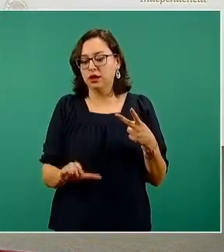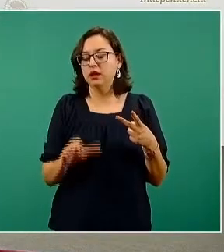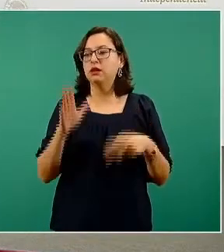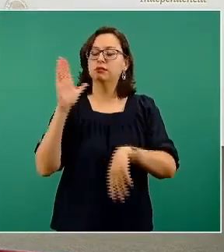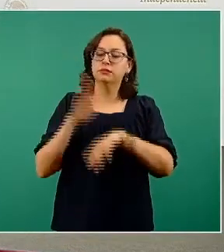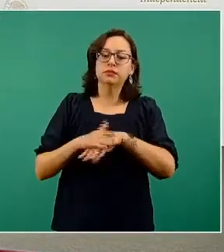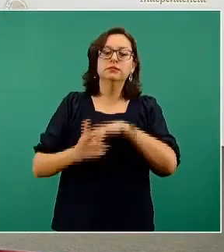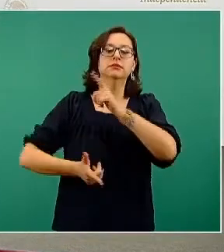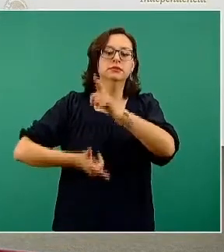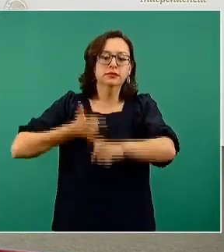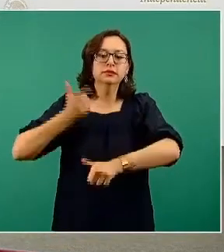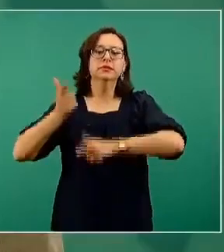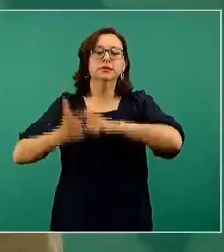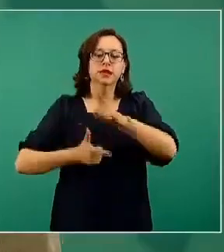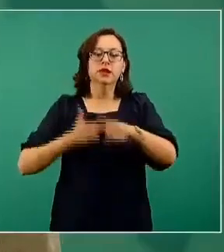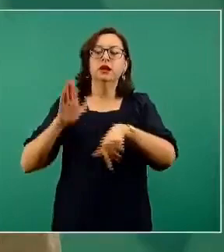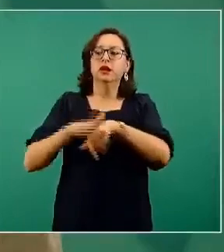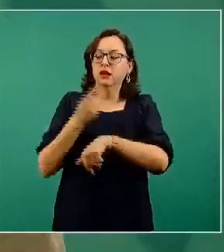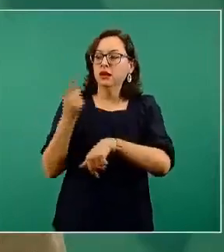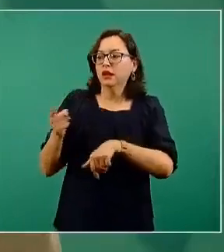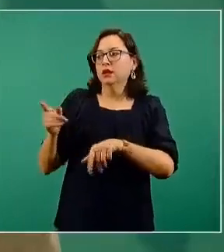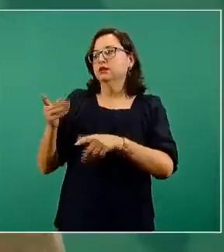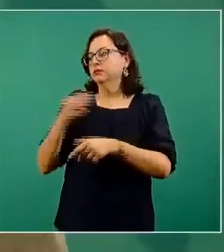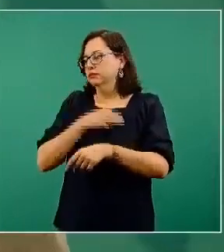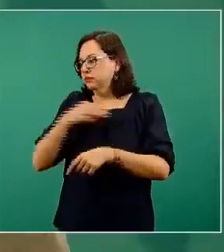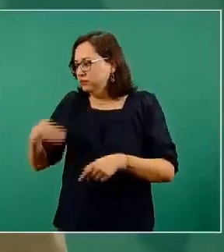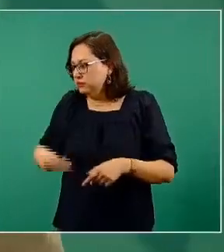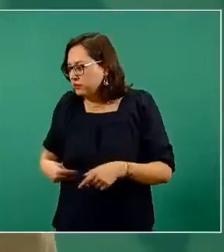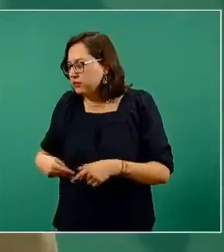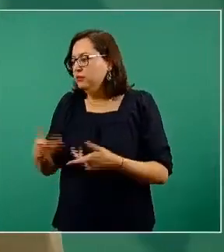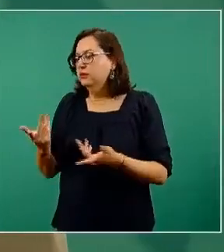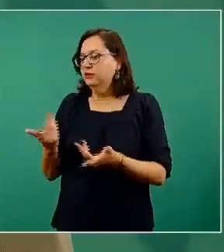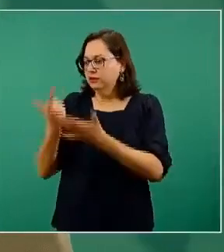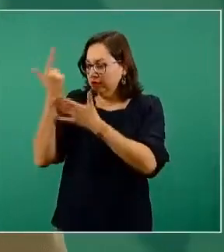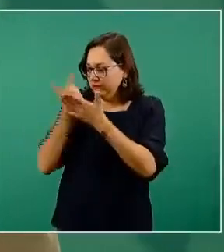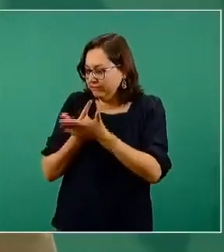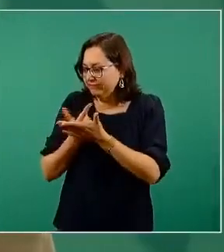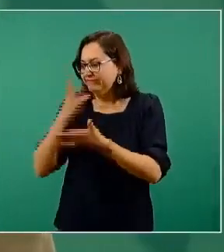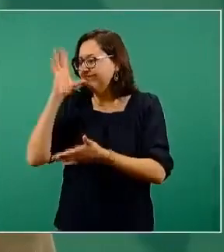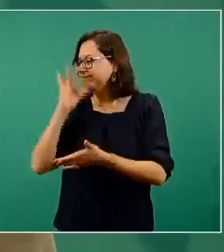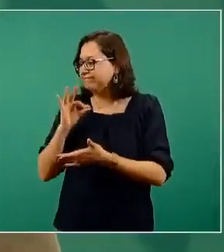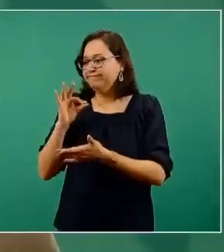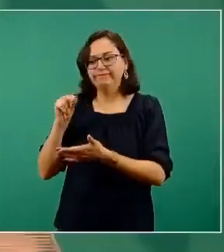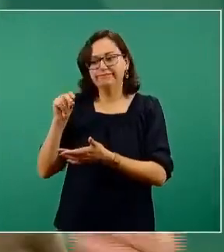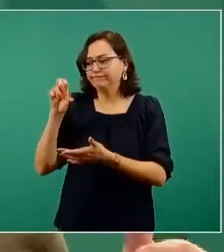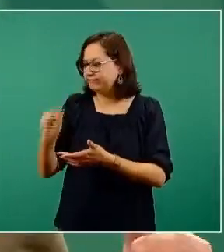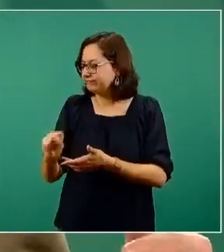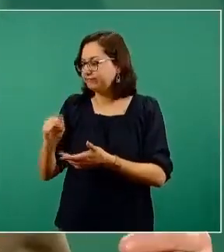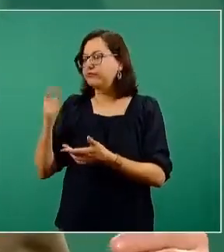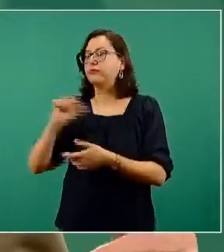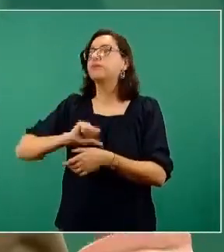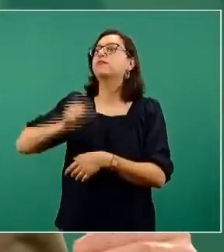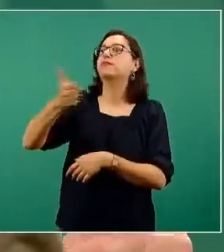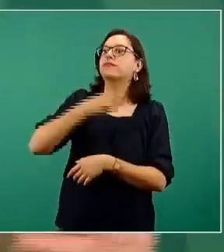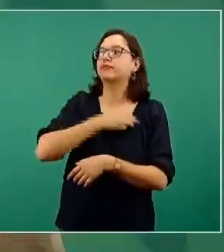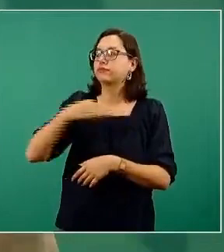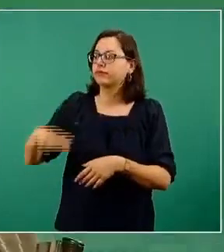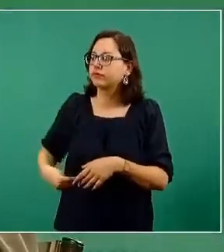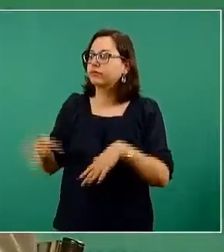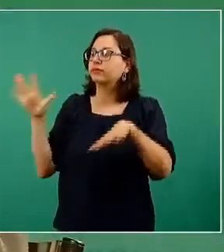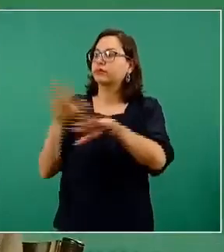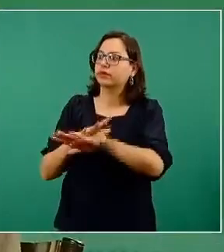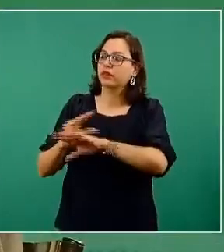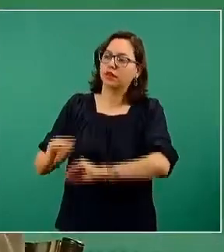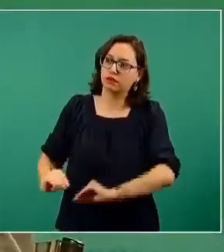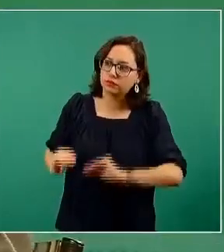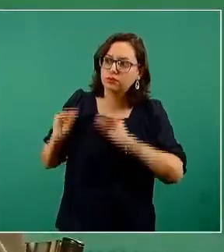números porque se van moviendo, cerrando municipios, abriendo otros, activando municipios. Entonces, aunque va a ir más lenta, la idea sí